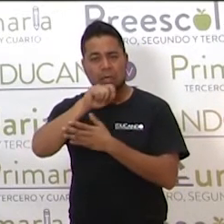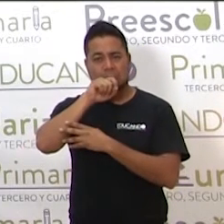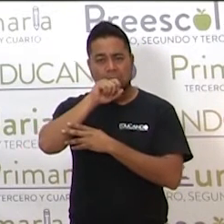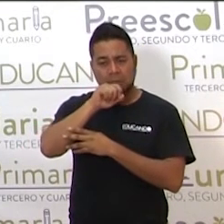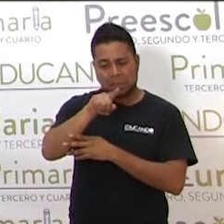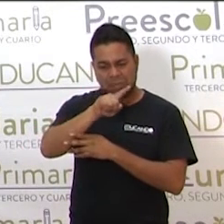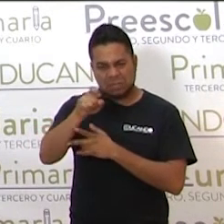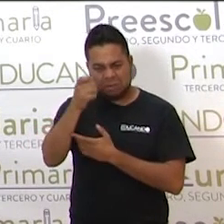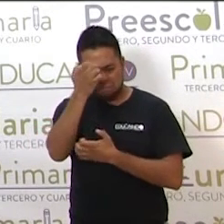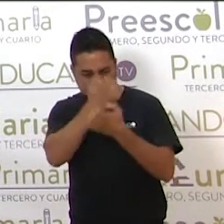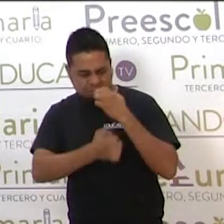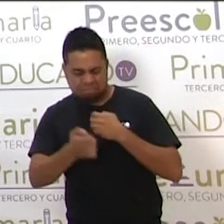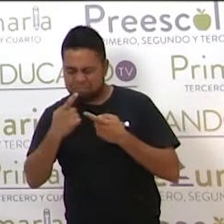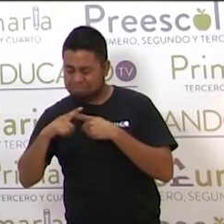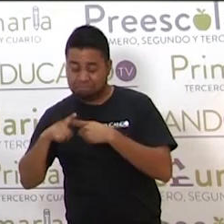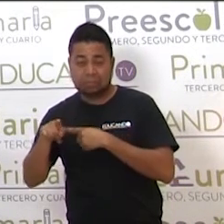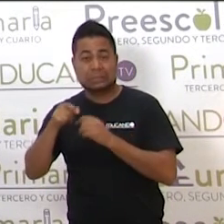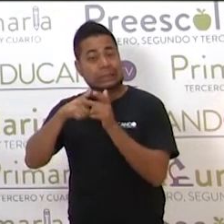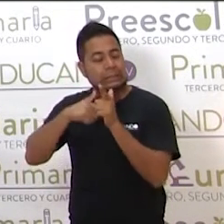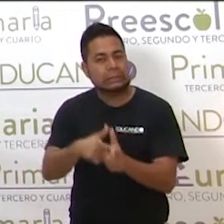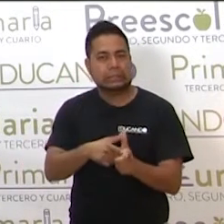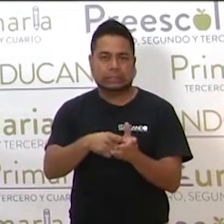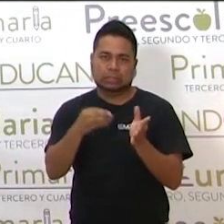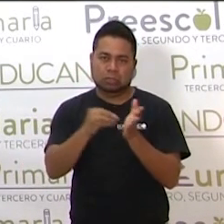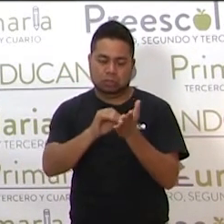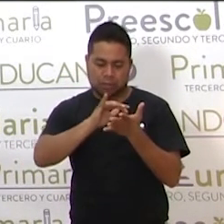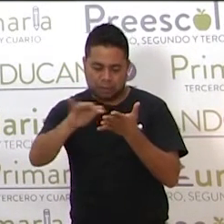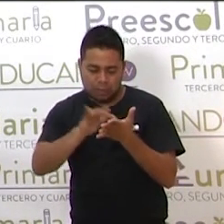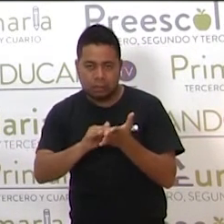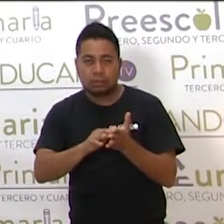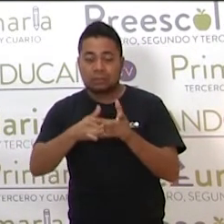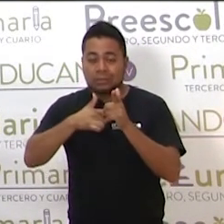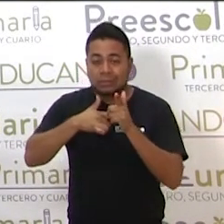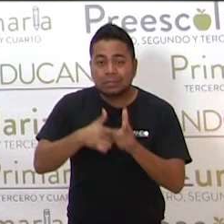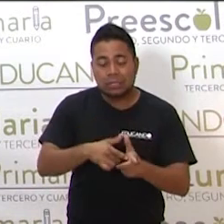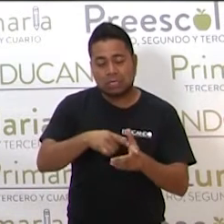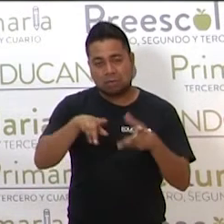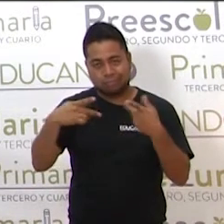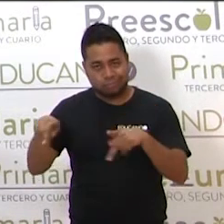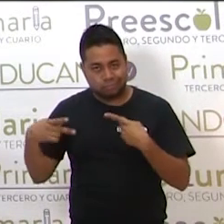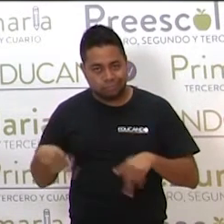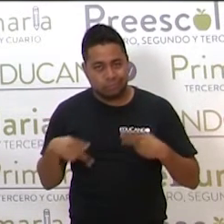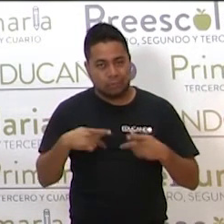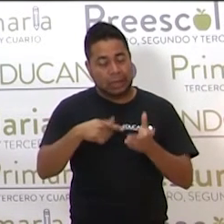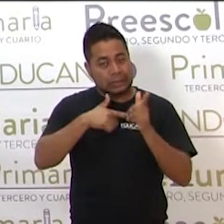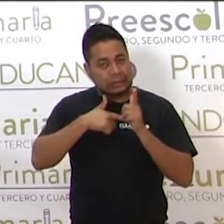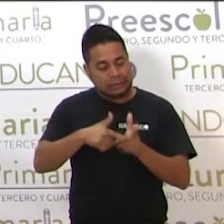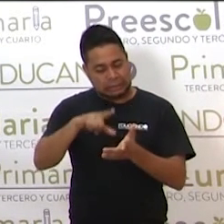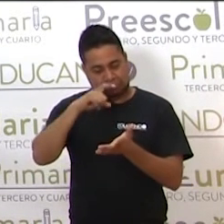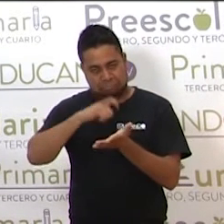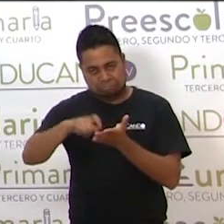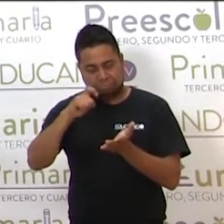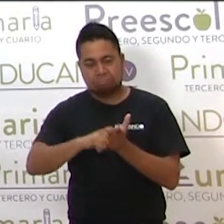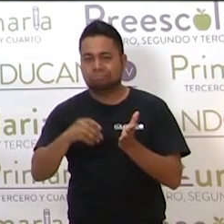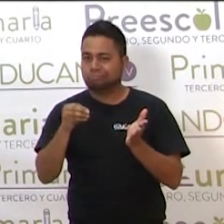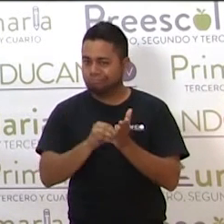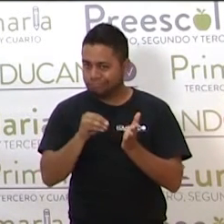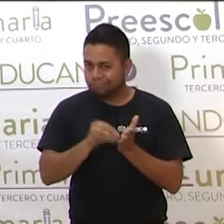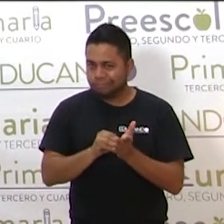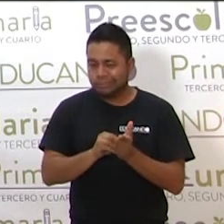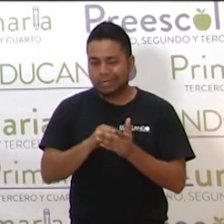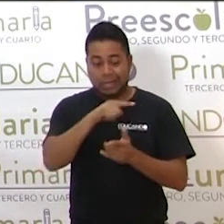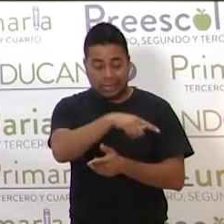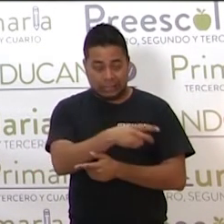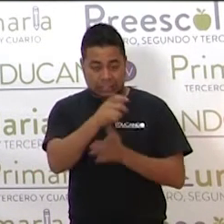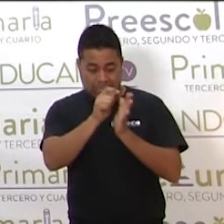análisis, se sigue leyendo, se sigue comprando, está traducido a más de 20 idiomas. Y bueno, yo les